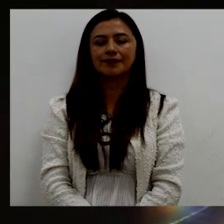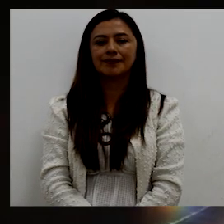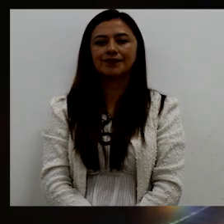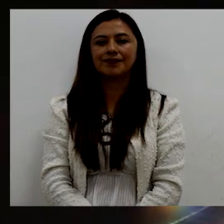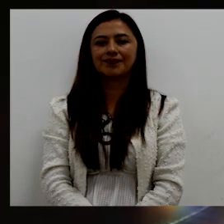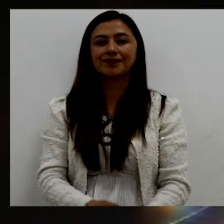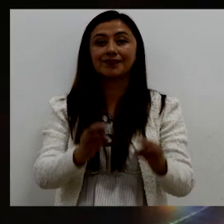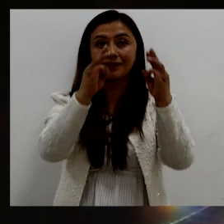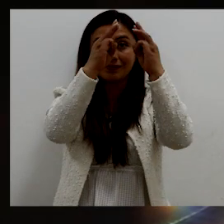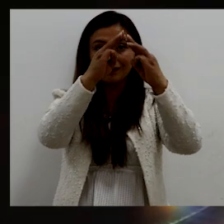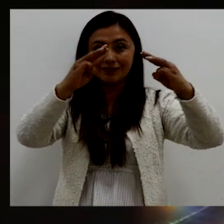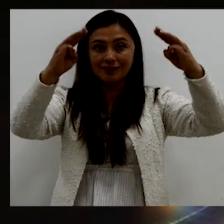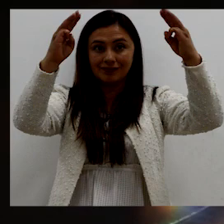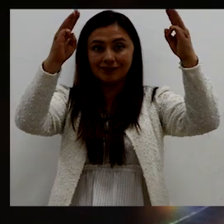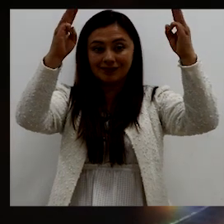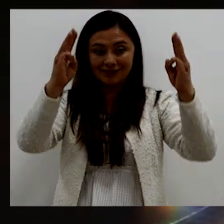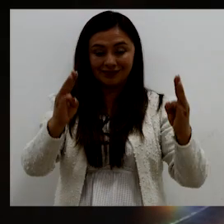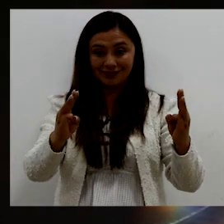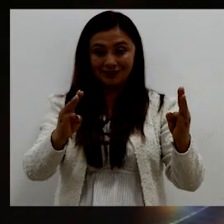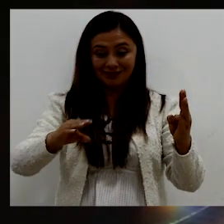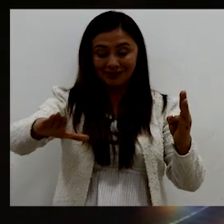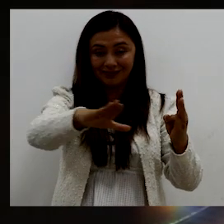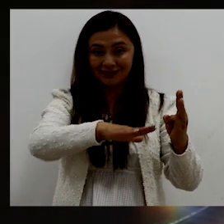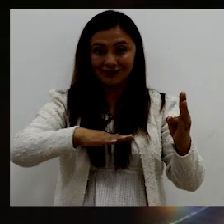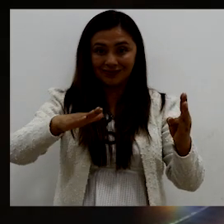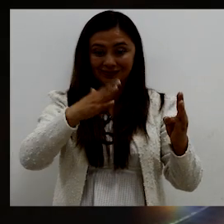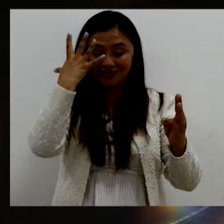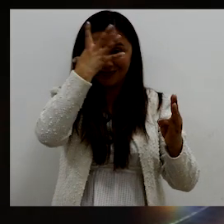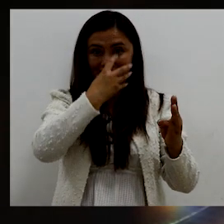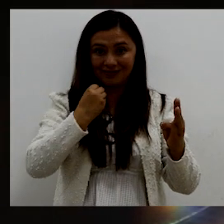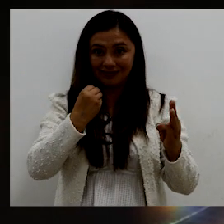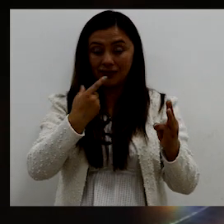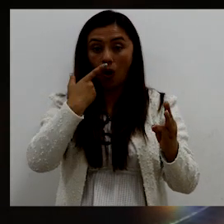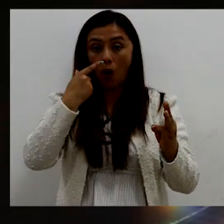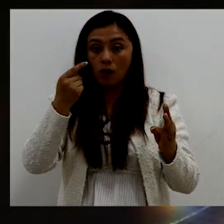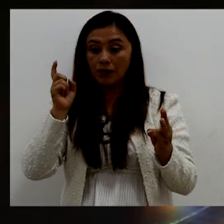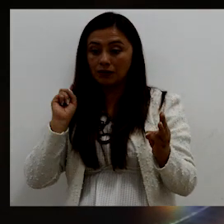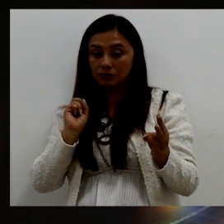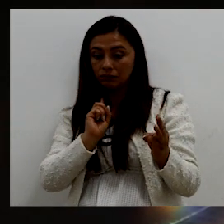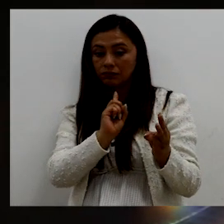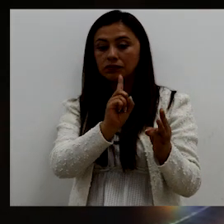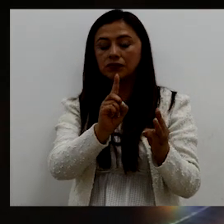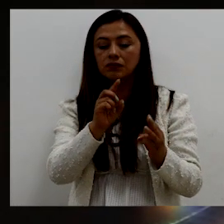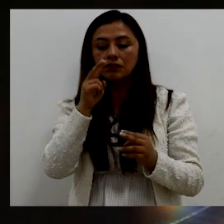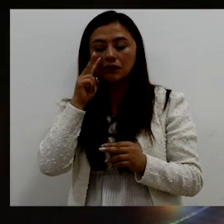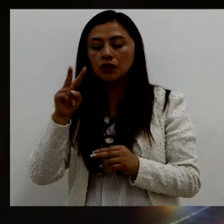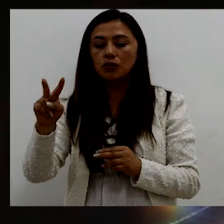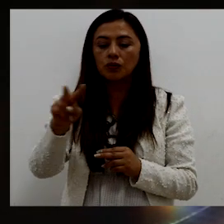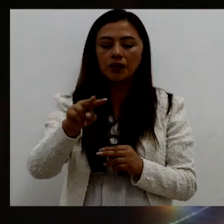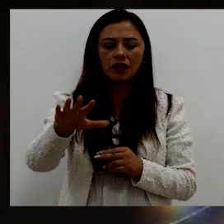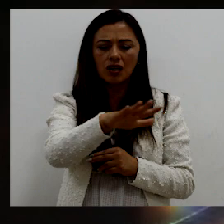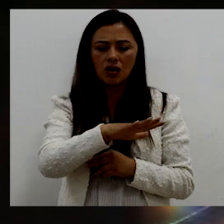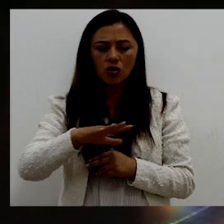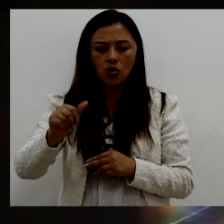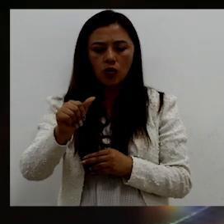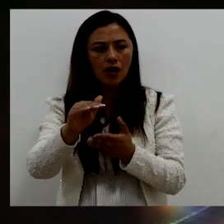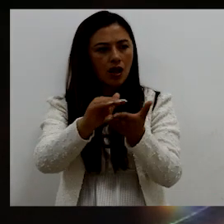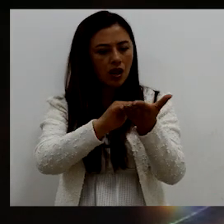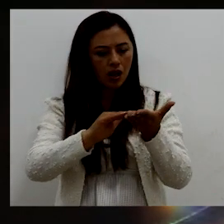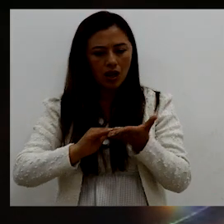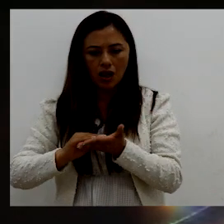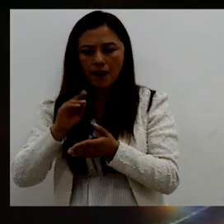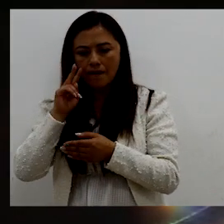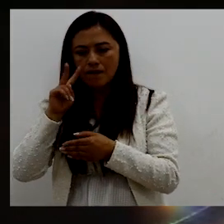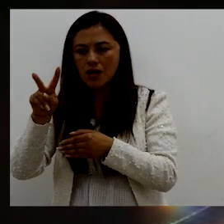Y el Teatro Mayor Bicentenario recibió la visita del Departamento Nacional de Planeación para verificar en qué condiciones se encuentra el escenario tras